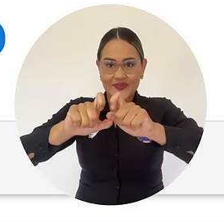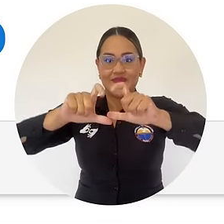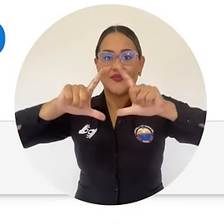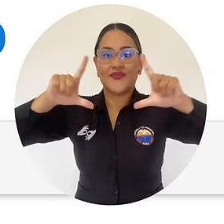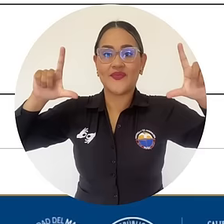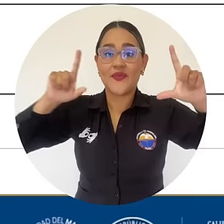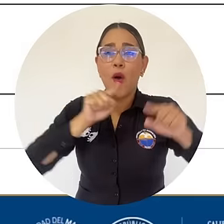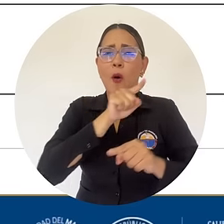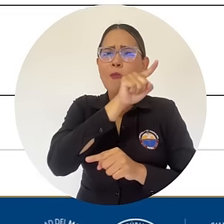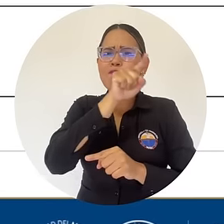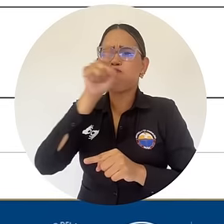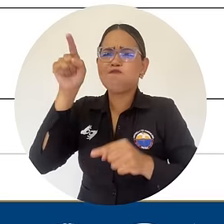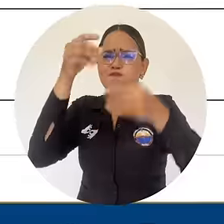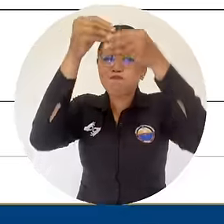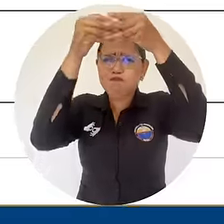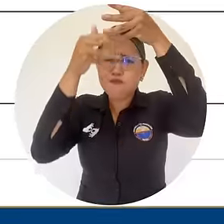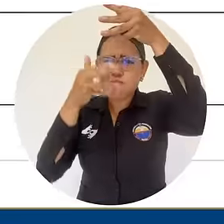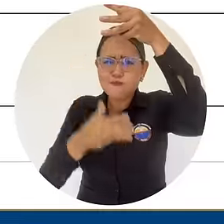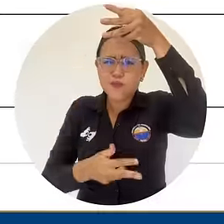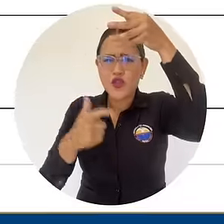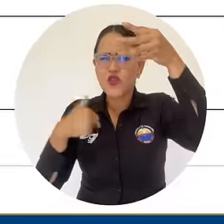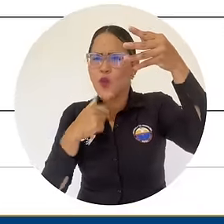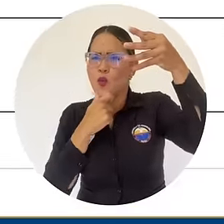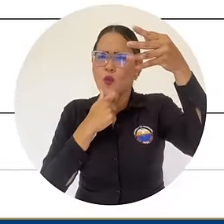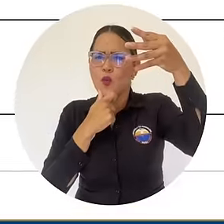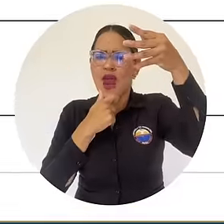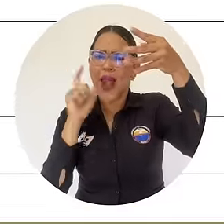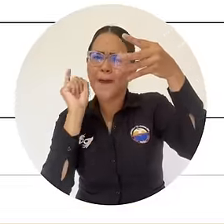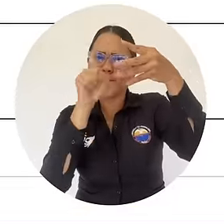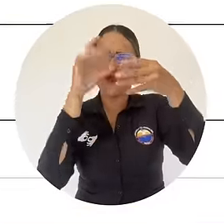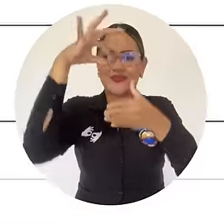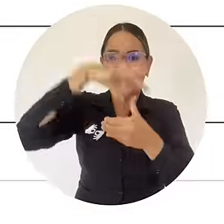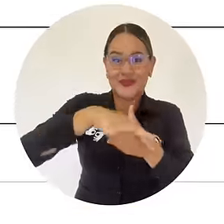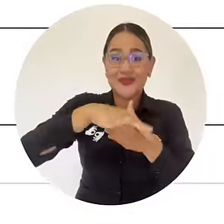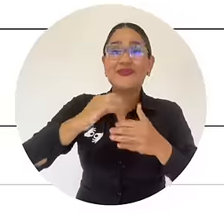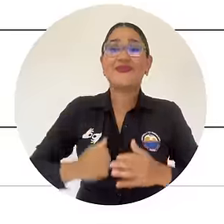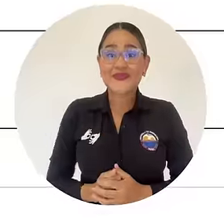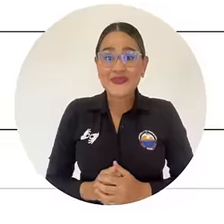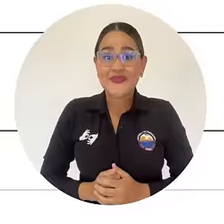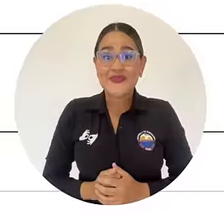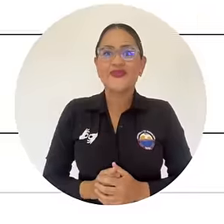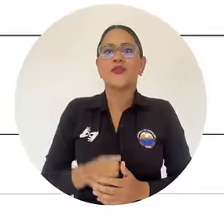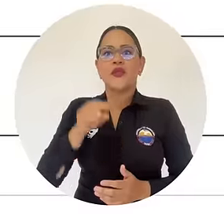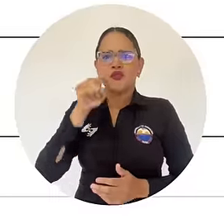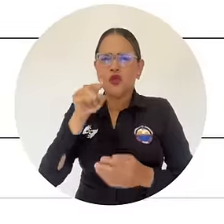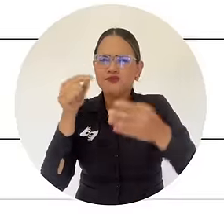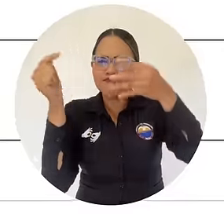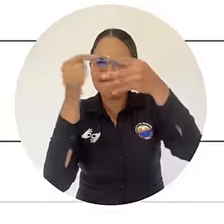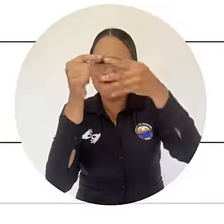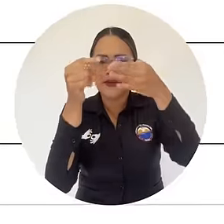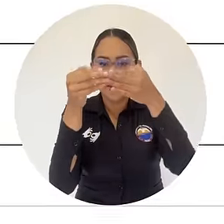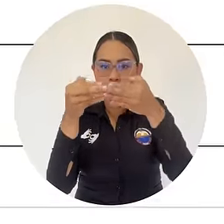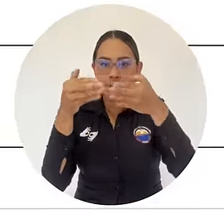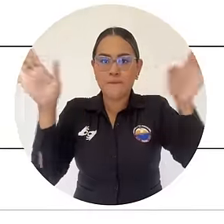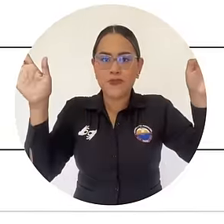Autenticar. Al acceder encontrarás en la parte superior todos los órganos en los que podrás votar. Tercero, haz clic en el botón aquí en cada